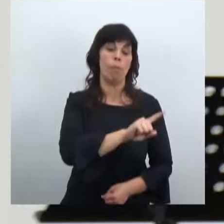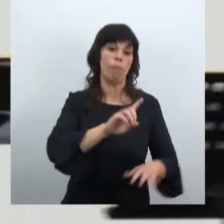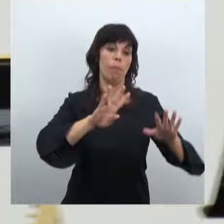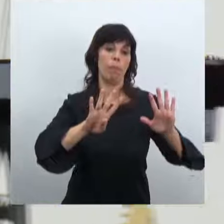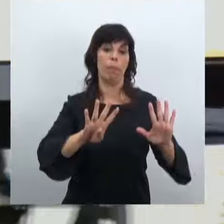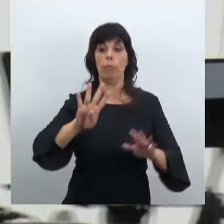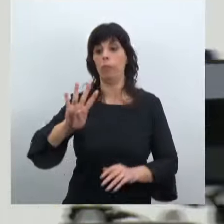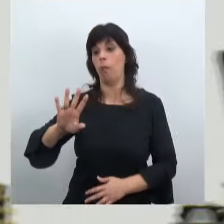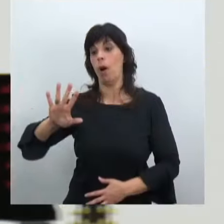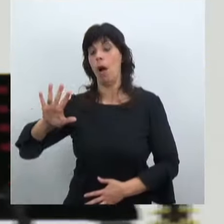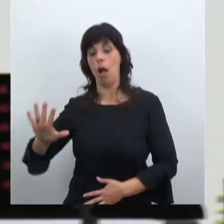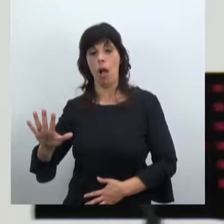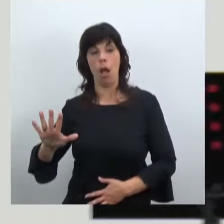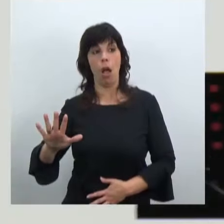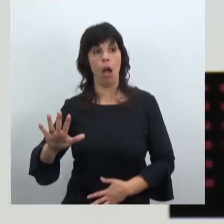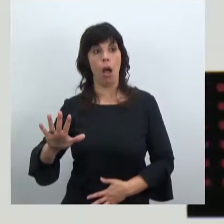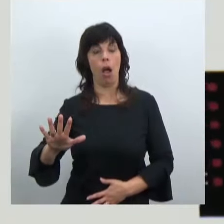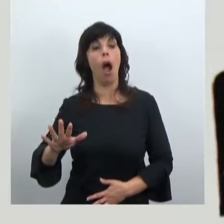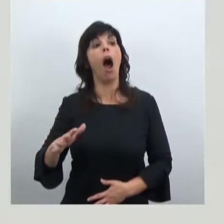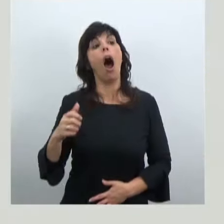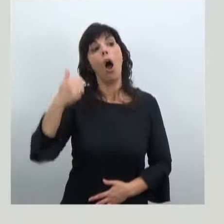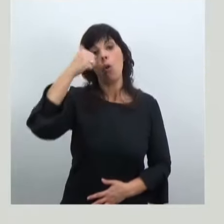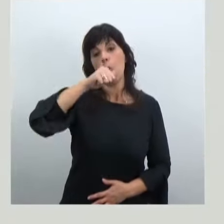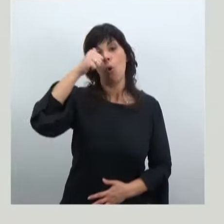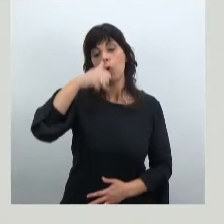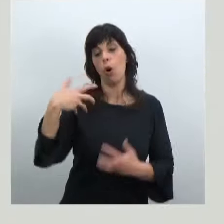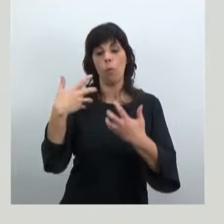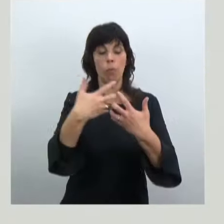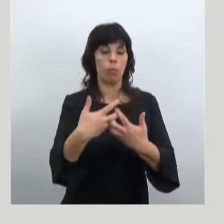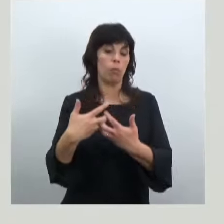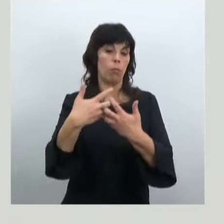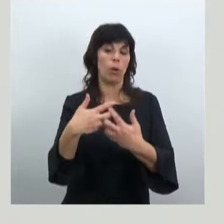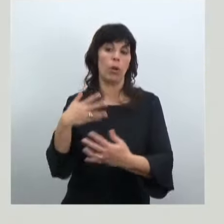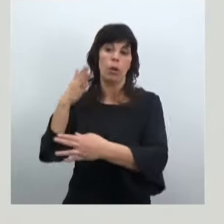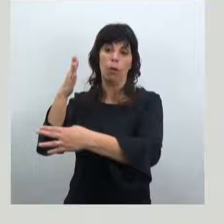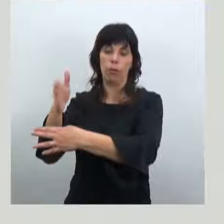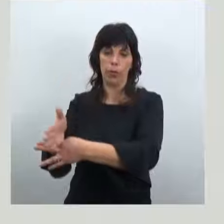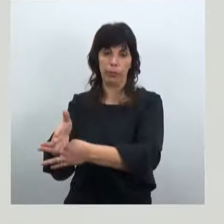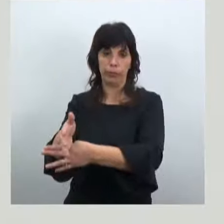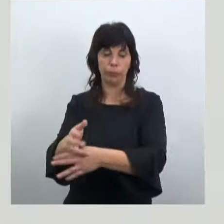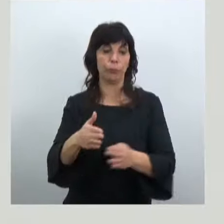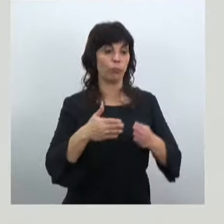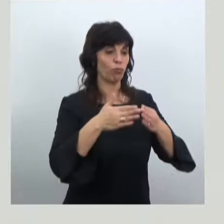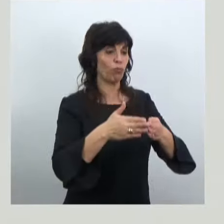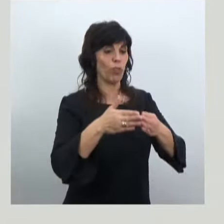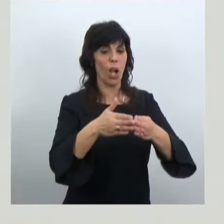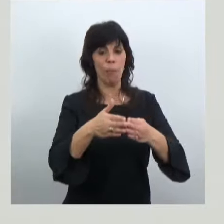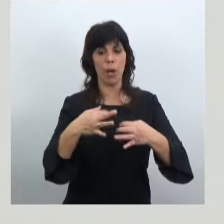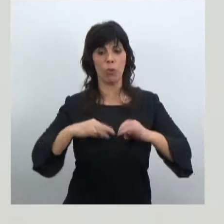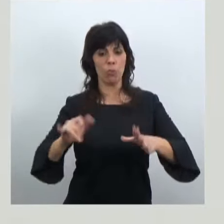hay un barco portaavión que se llama Gerald Ford. Lo hicieron hombres y necesitaron